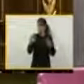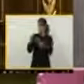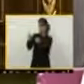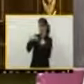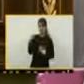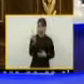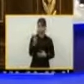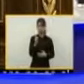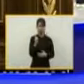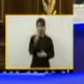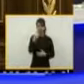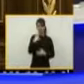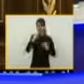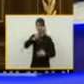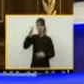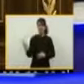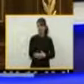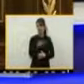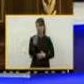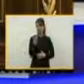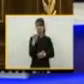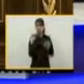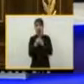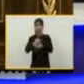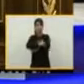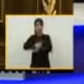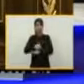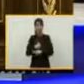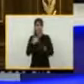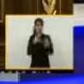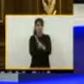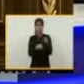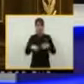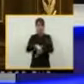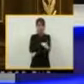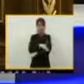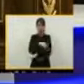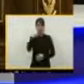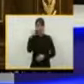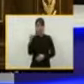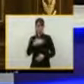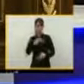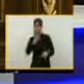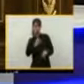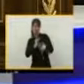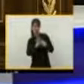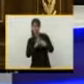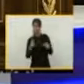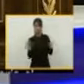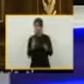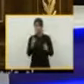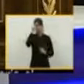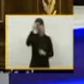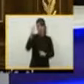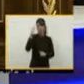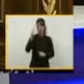de momento. ¿Crees que vaya a acabar siendo presidente Pedro Sánchez? Creo que tengo opción. Si estos días sigue un escoita a